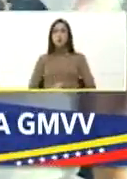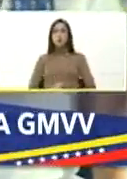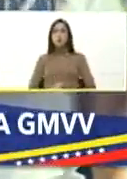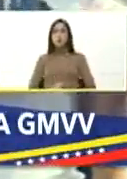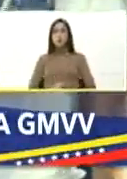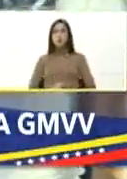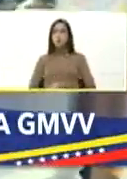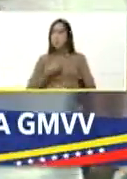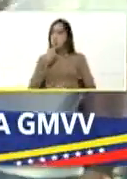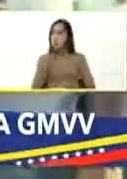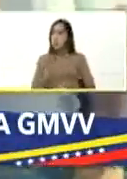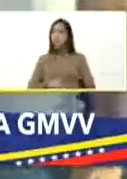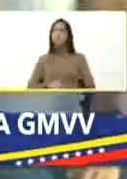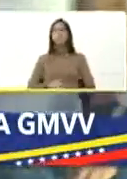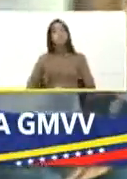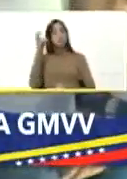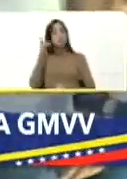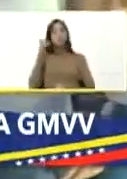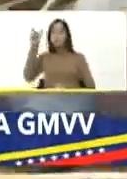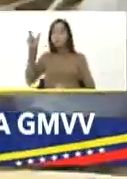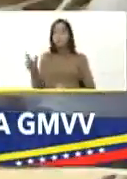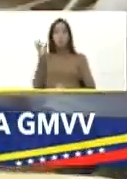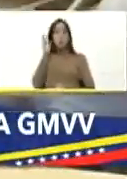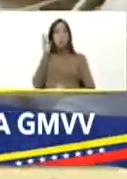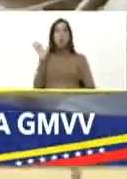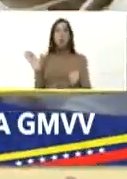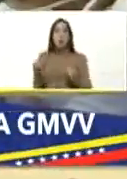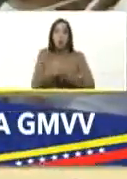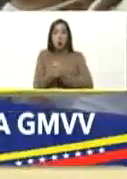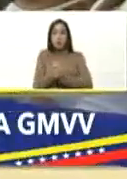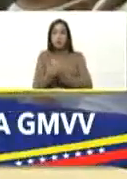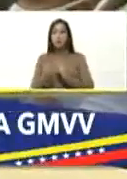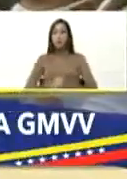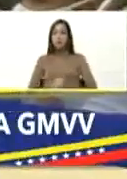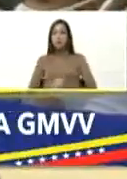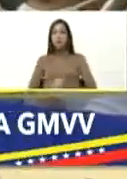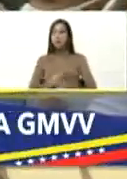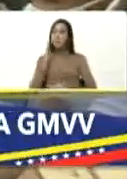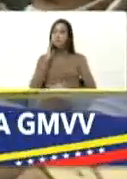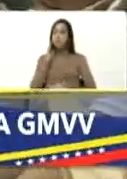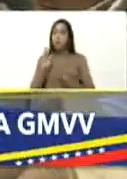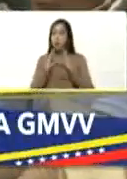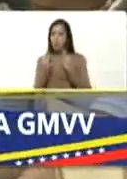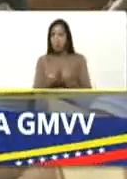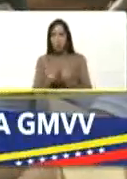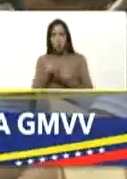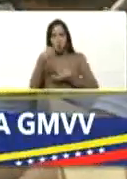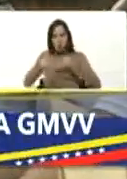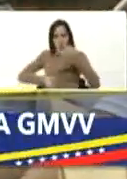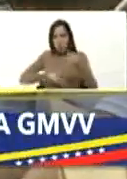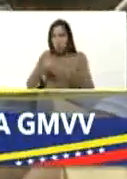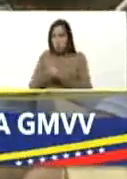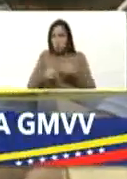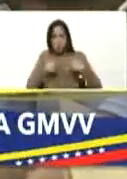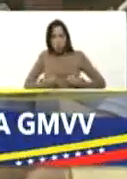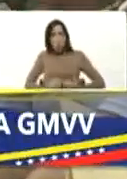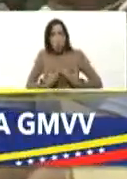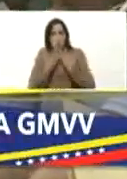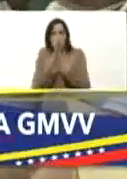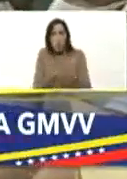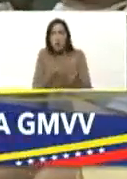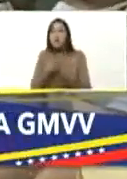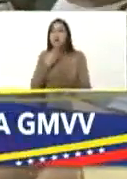Bien, mi comandante, usted acaba de escuchar a la compañera madre de familia que le ha expresado desde su corazón